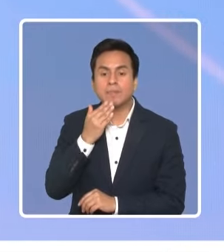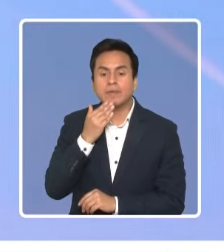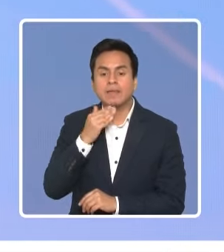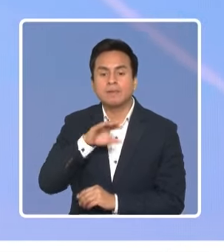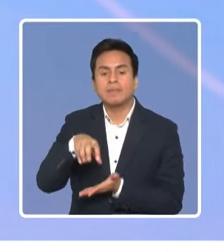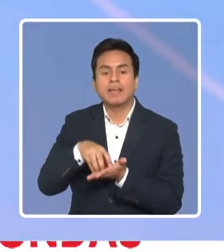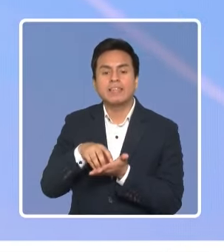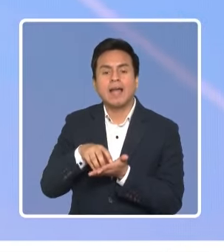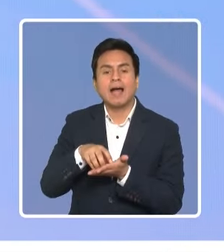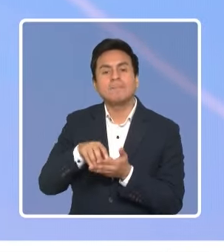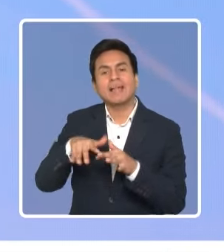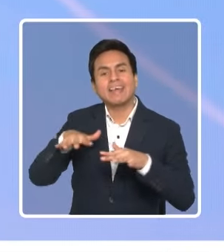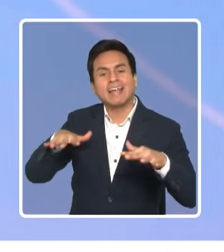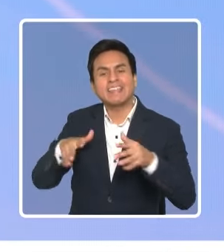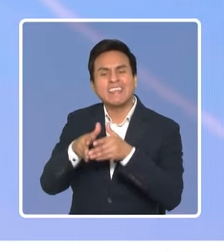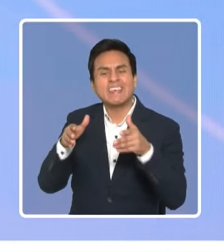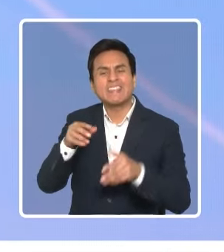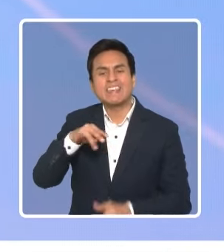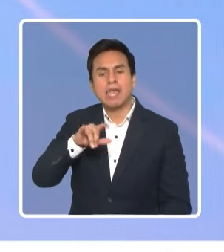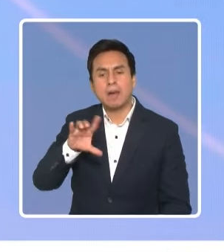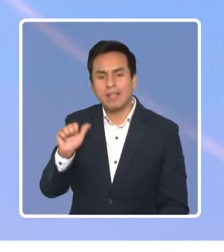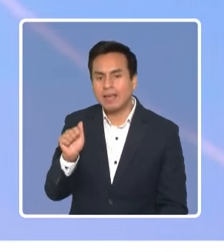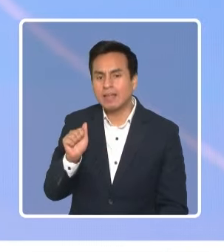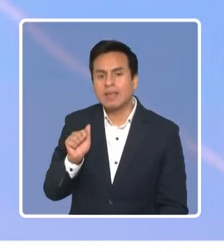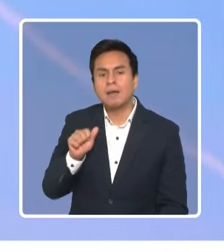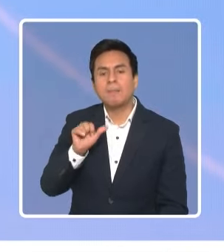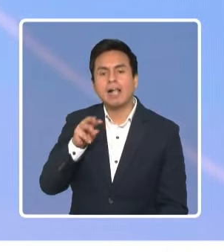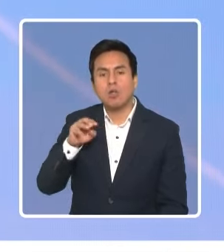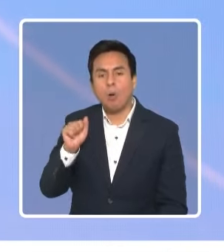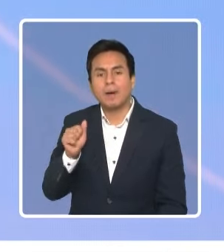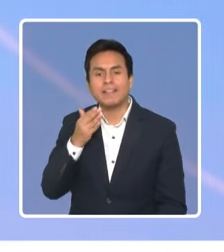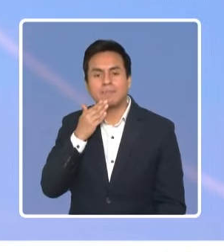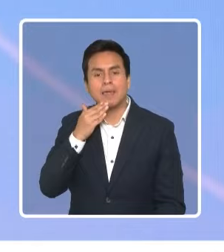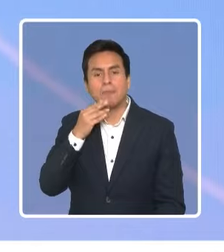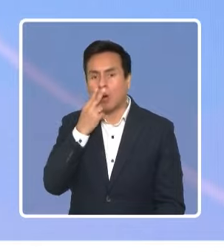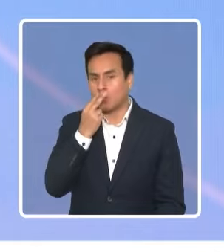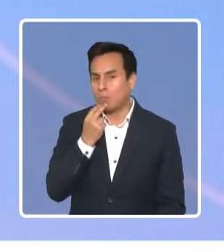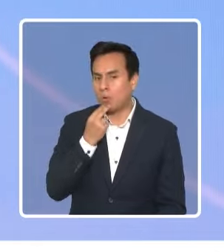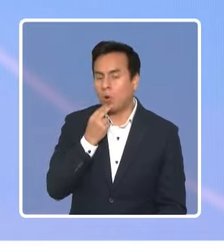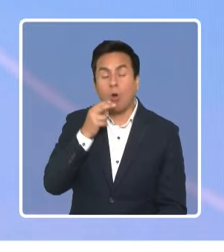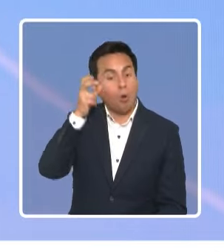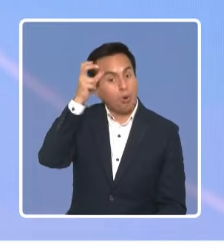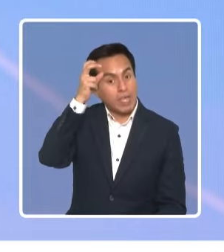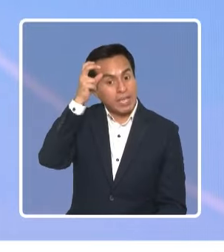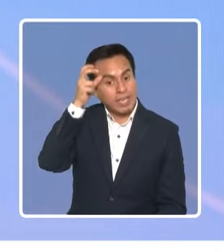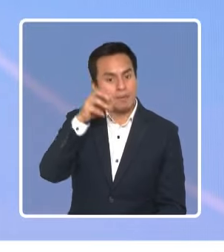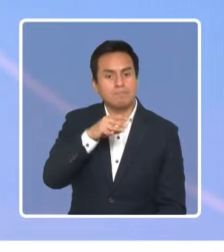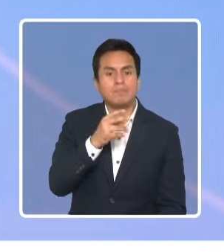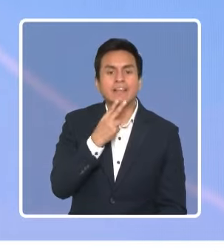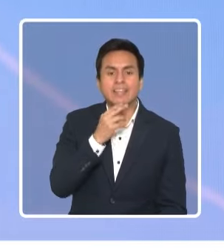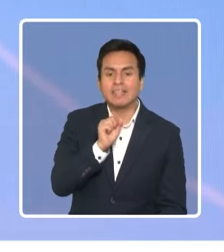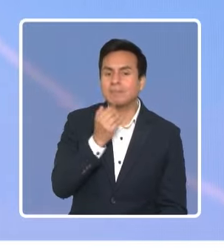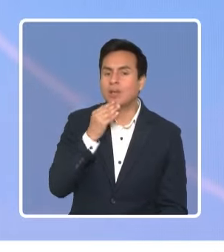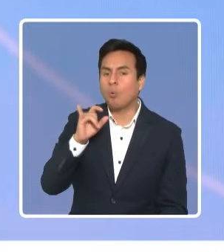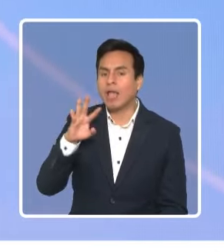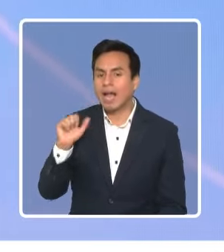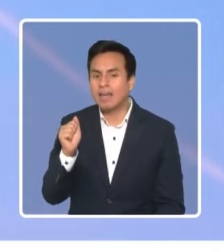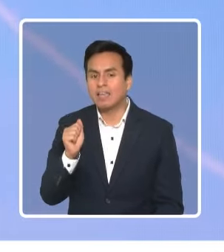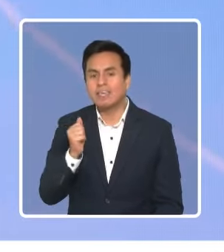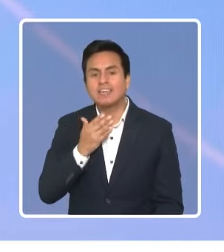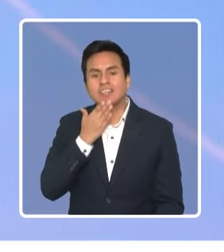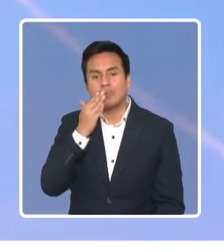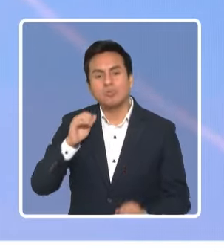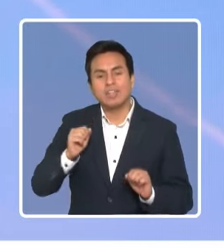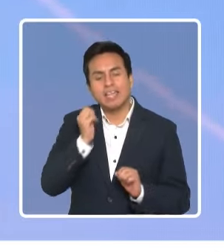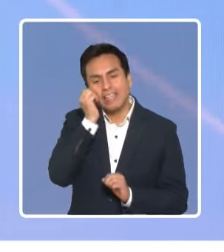la Playa Grande de Niebla, en el Parque La Paloma en Puerto Montt, en Coyhaique, entre Mate y Cueca, y en mi querido Punta